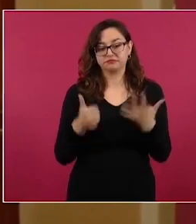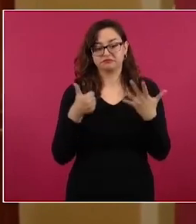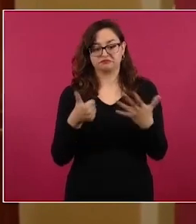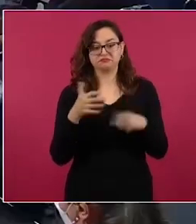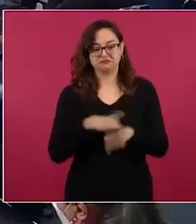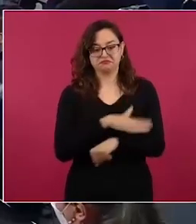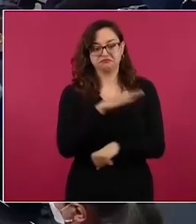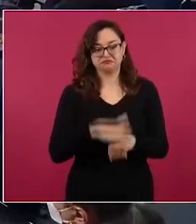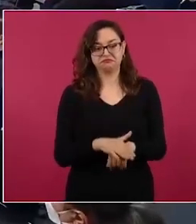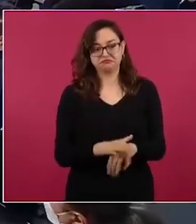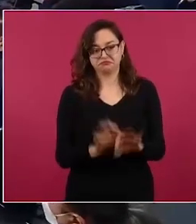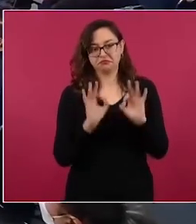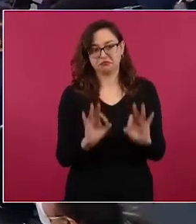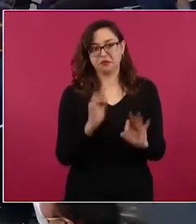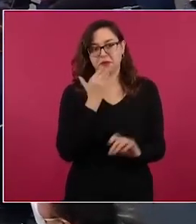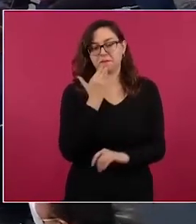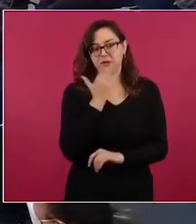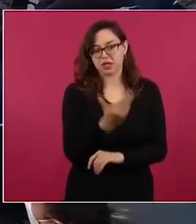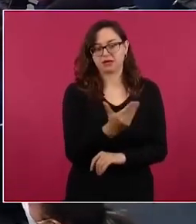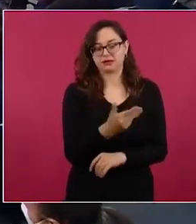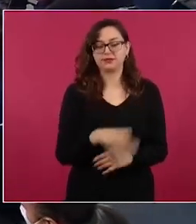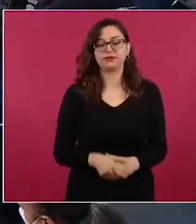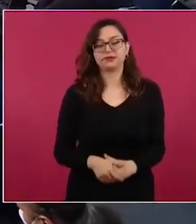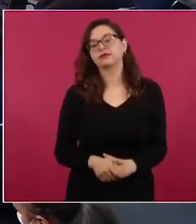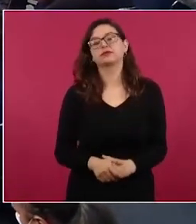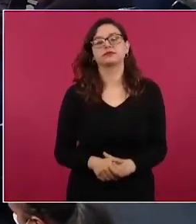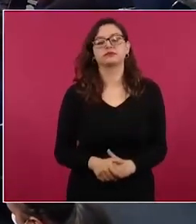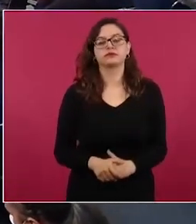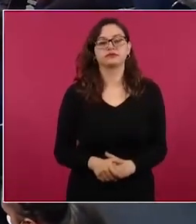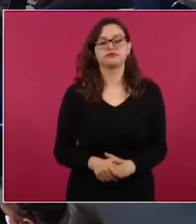Bájala poco a poco.